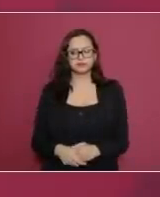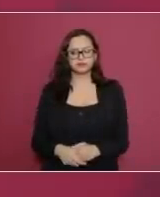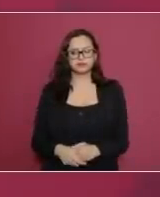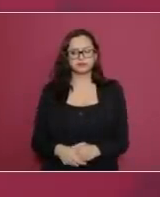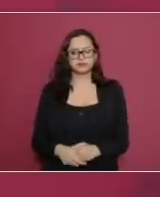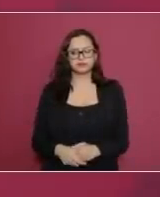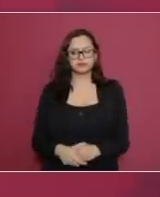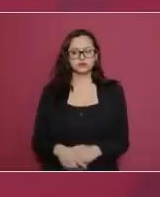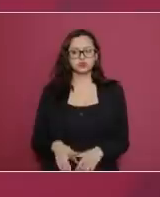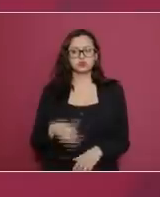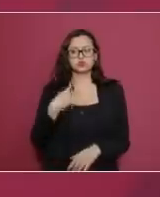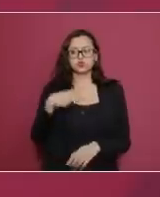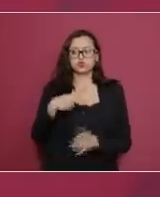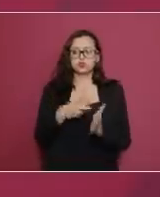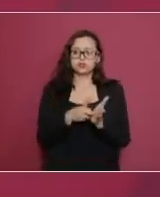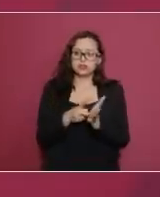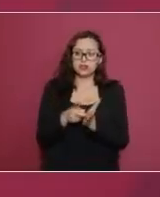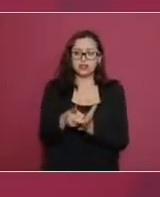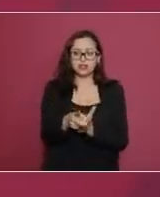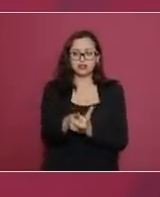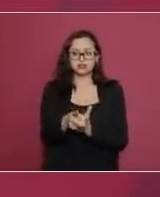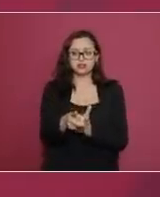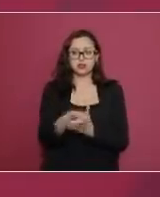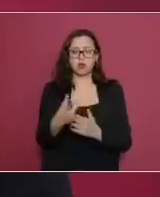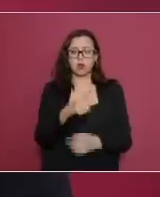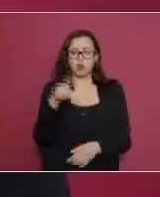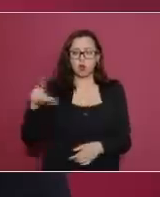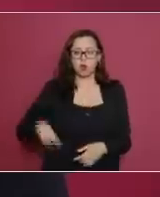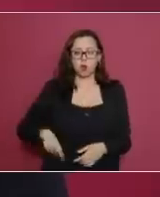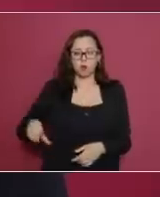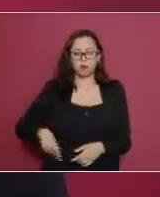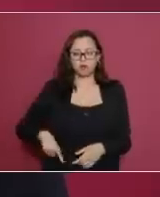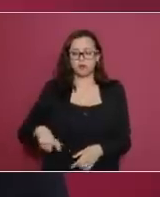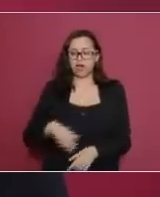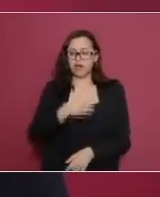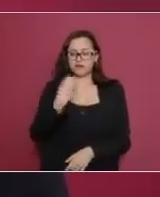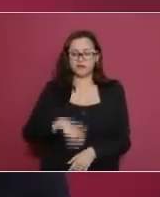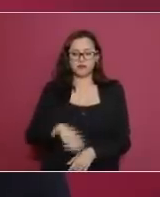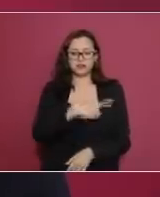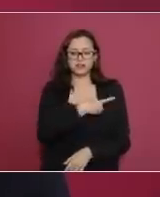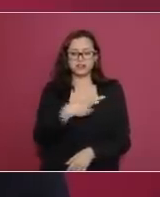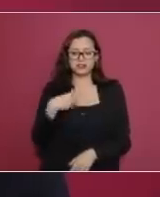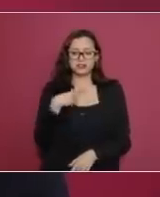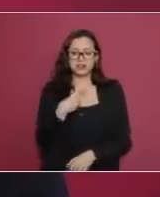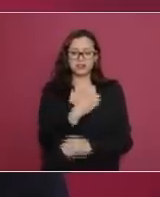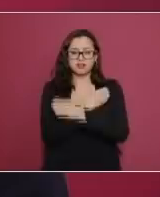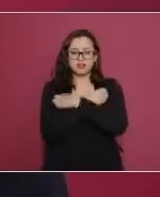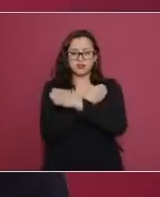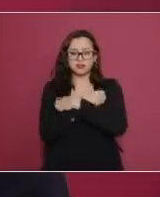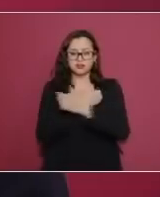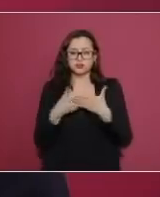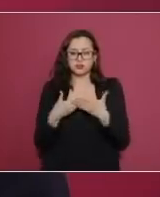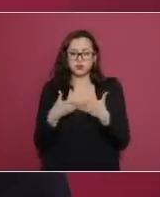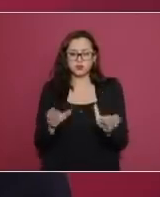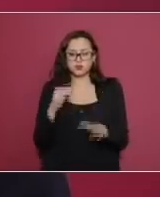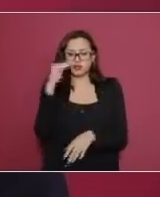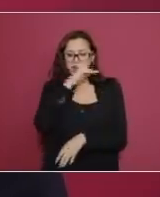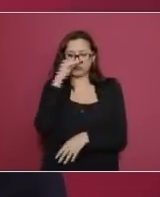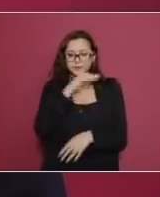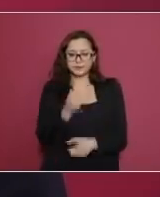Son derechos y el Estado está obligado a garantizar la educación pública